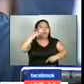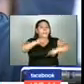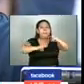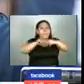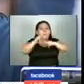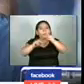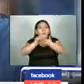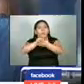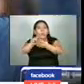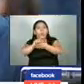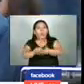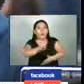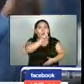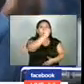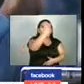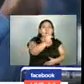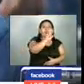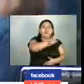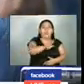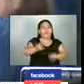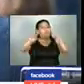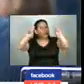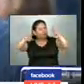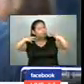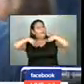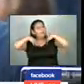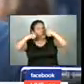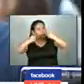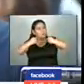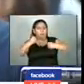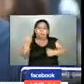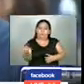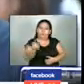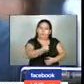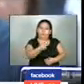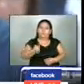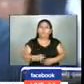tres escuelas por día? El tema de la salud de nuestra población,